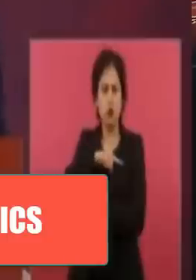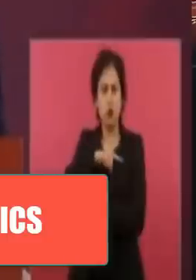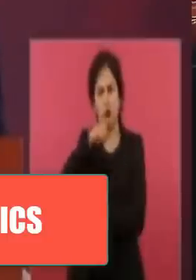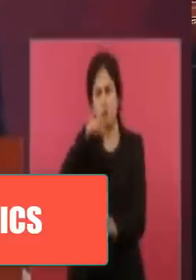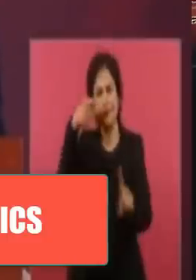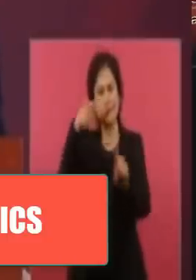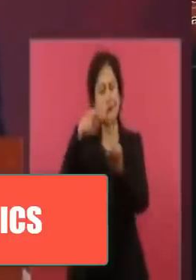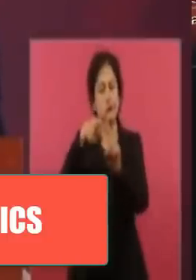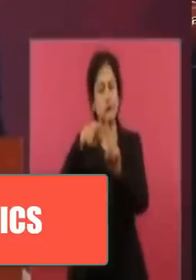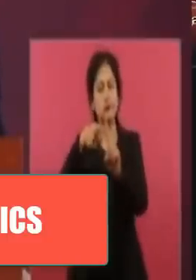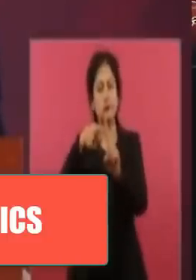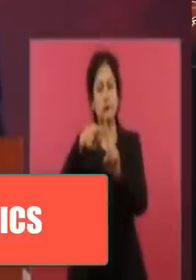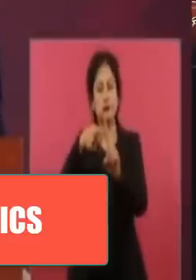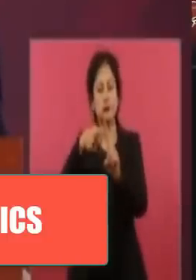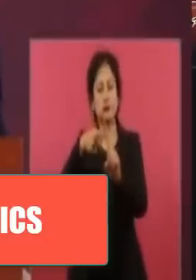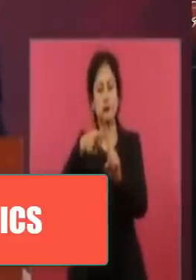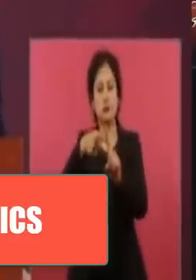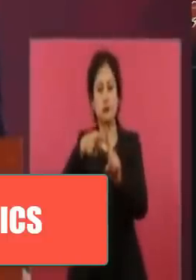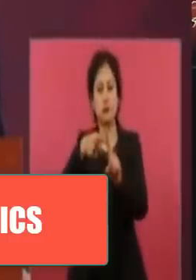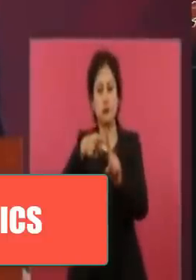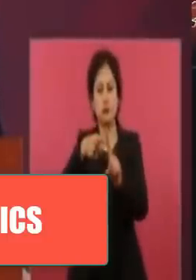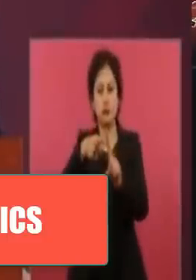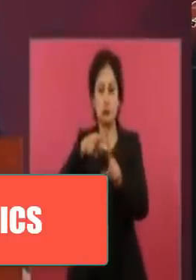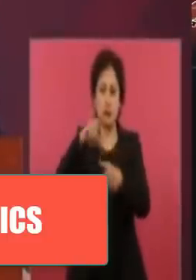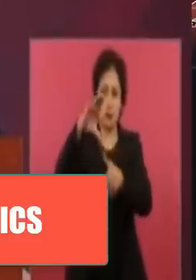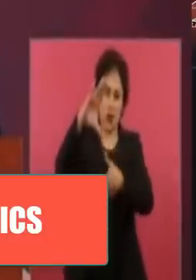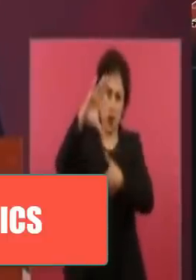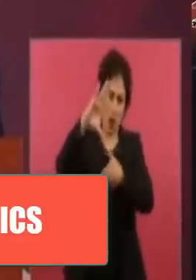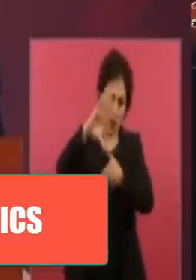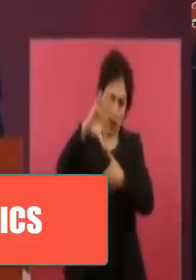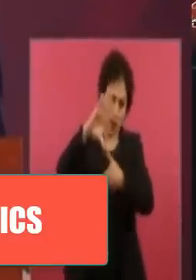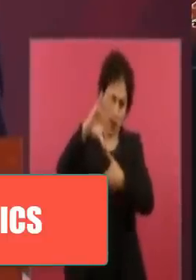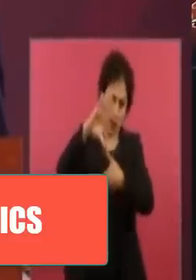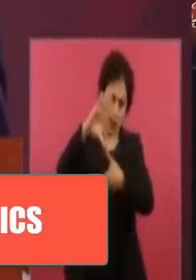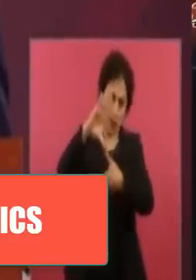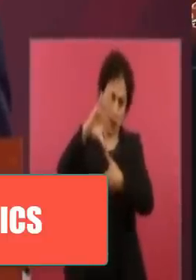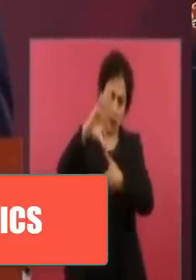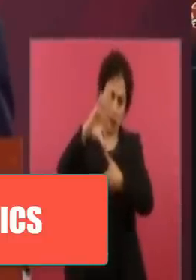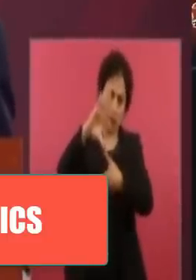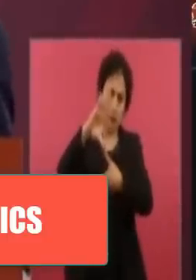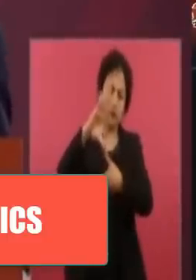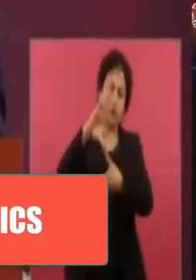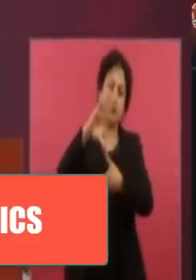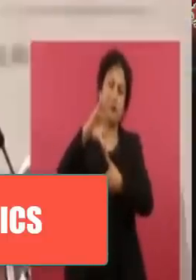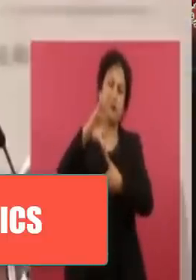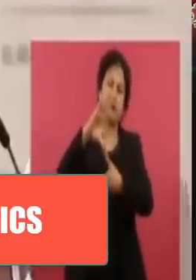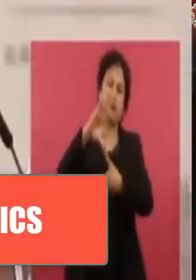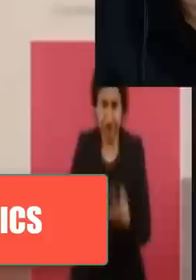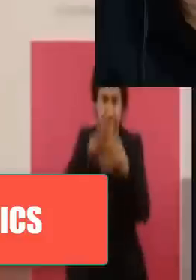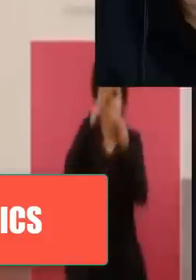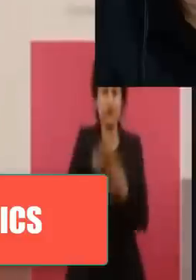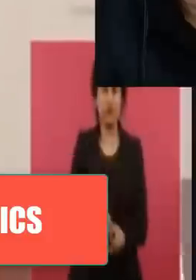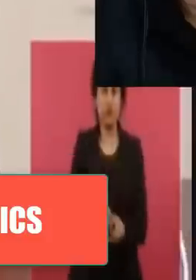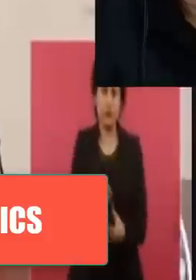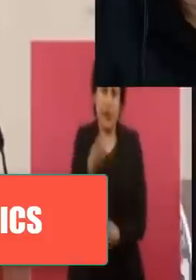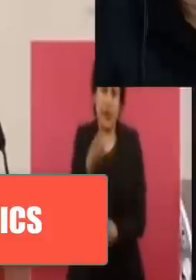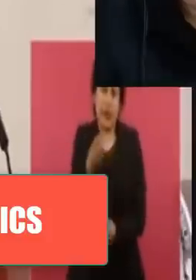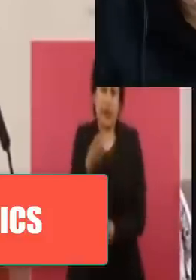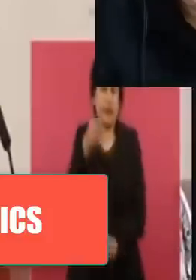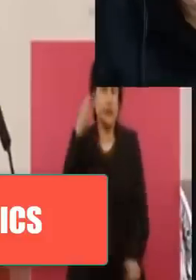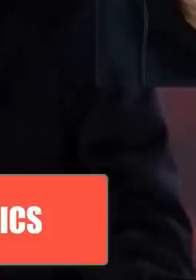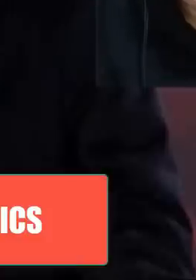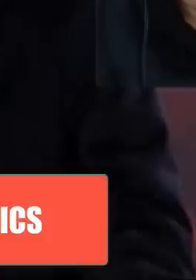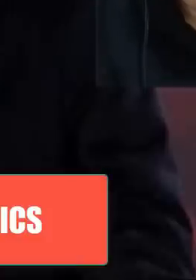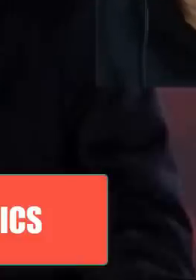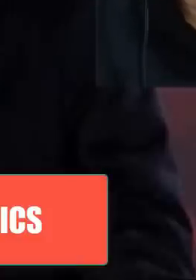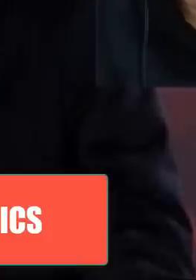de América del Norte y de toda América. Nuestra